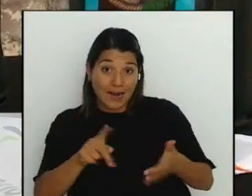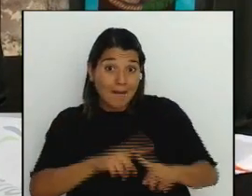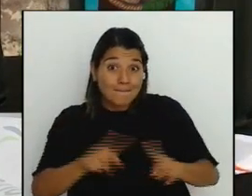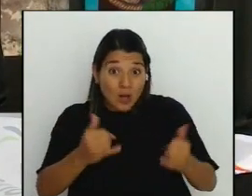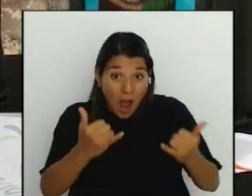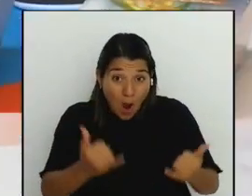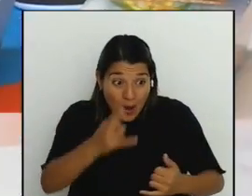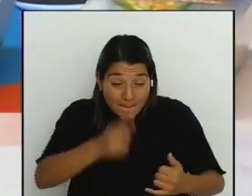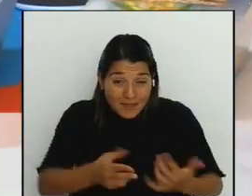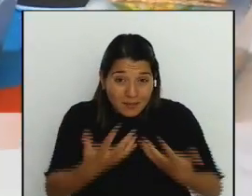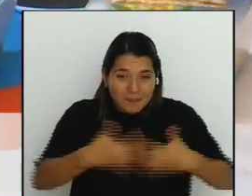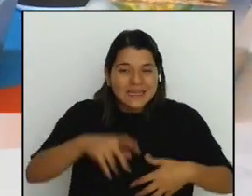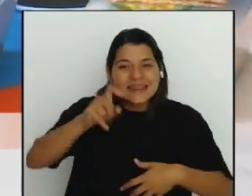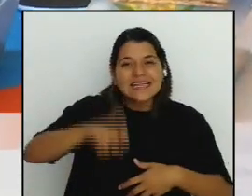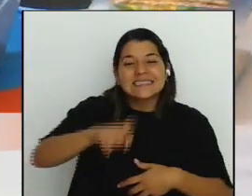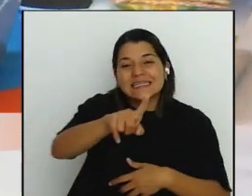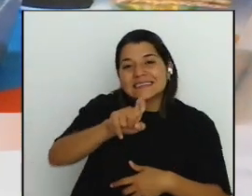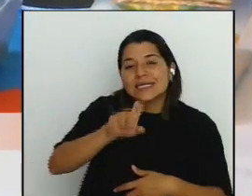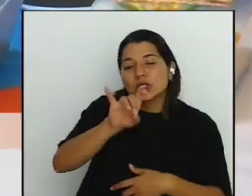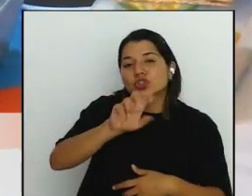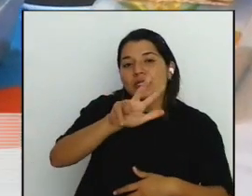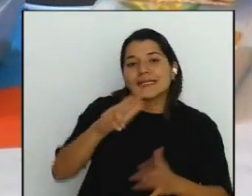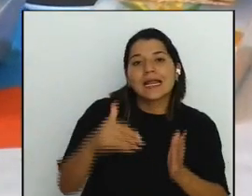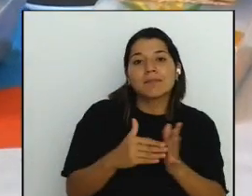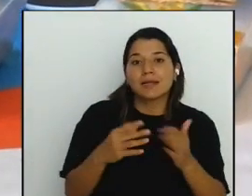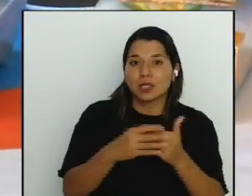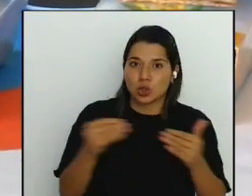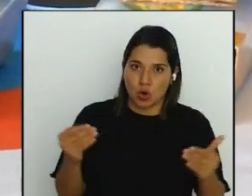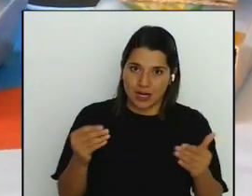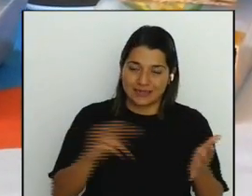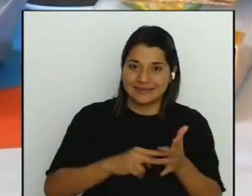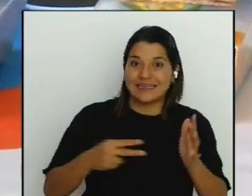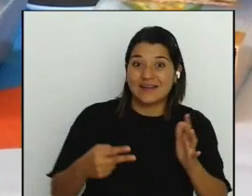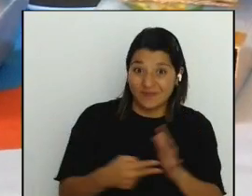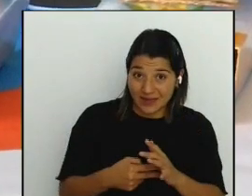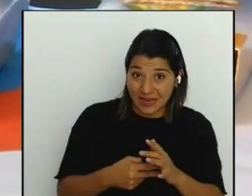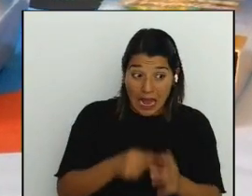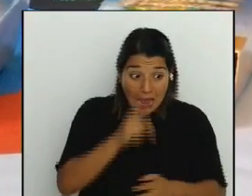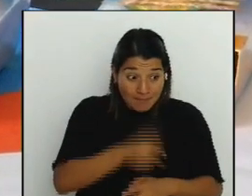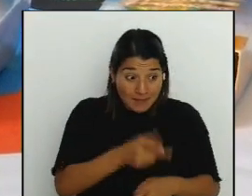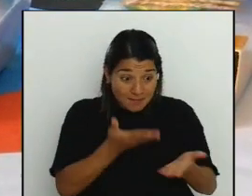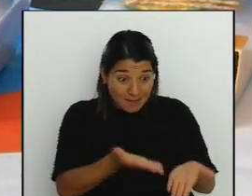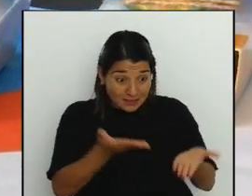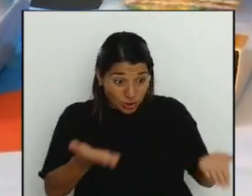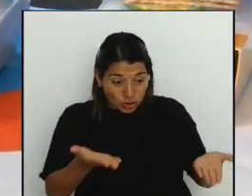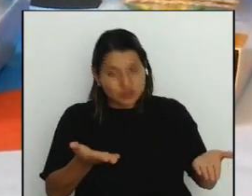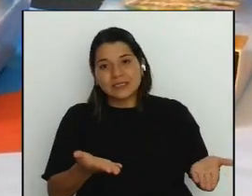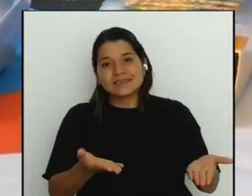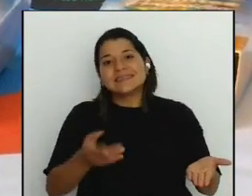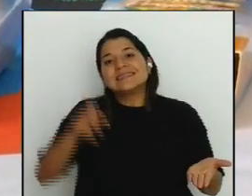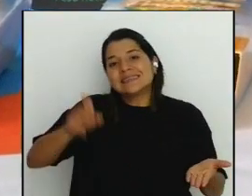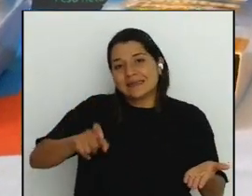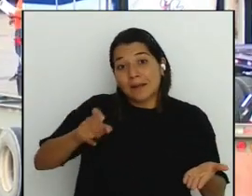cerca de 183 mil dólares, es decir, los mismos requerimientos ahora cuestan unos 38 mil